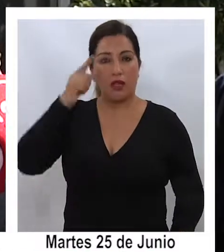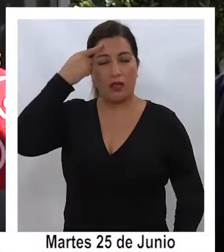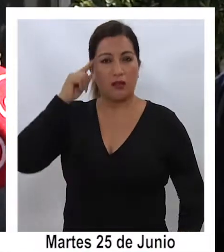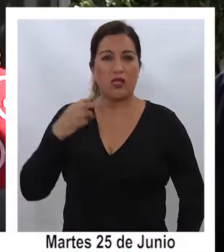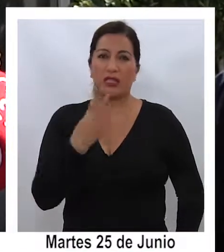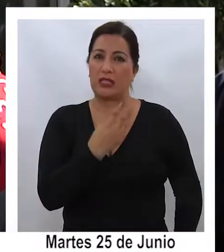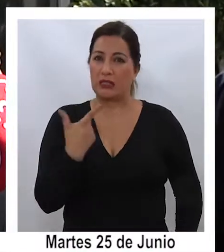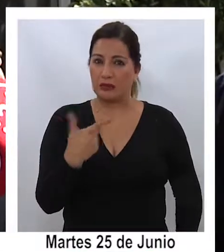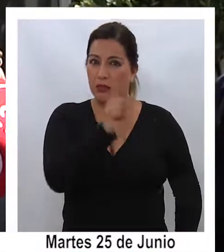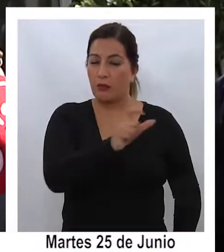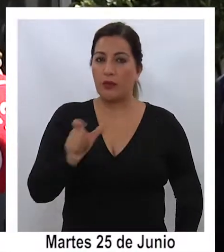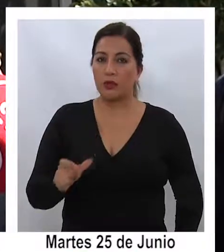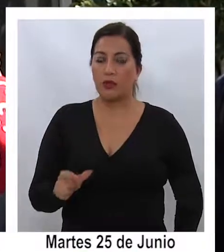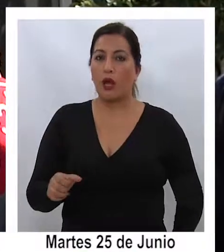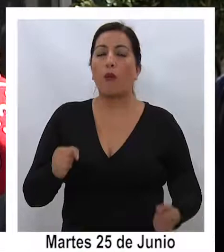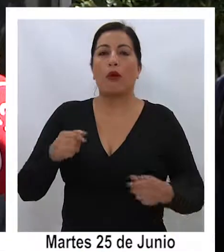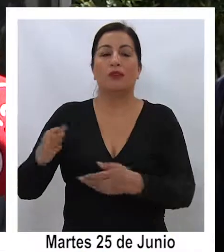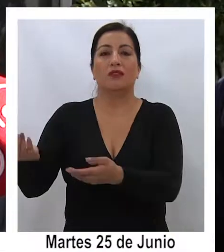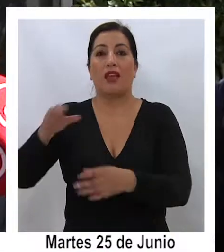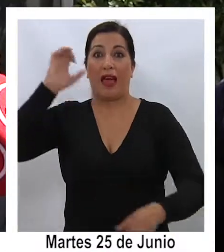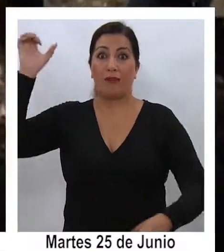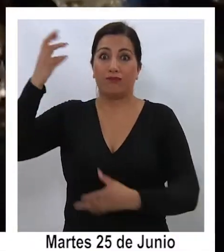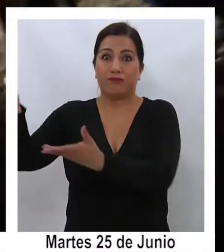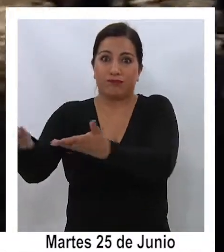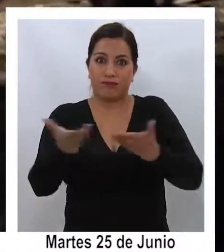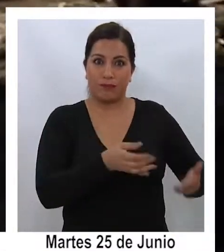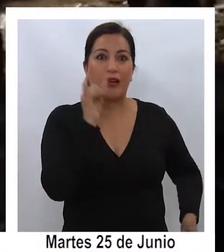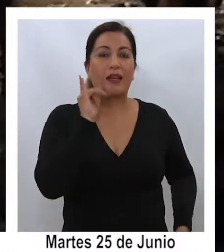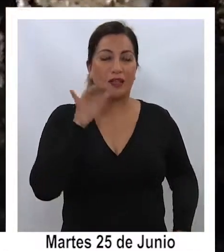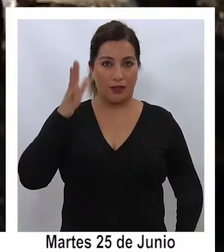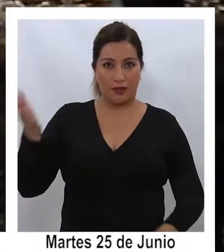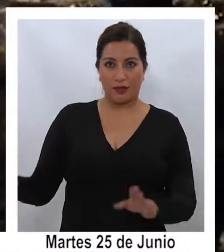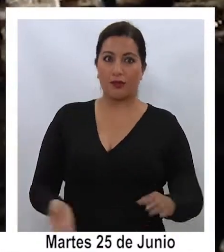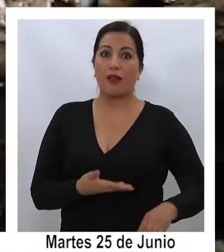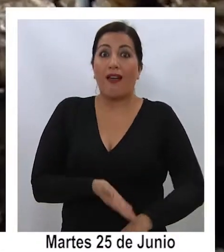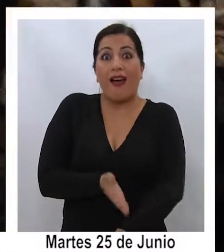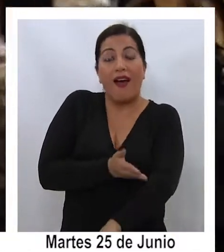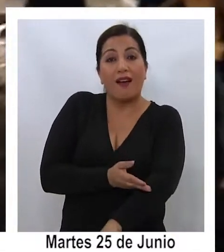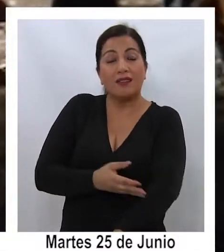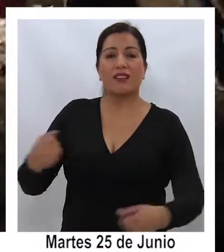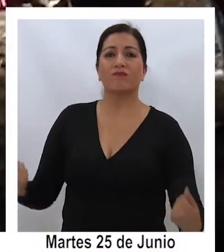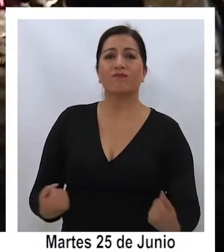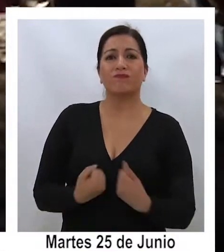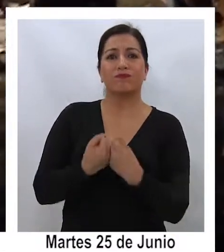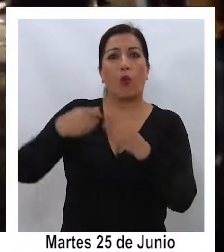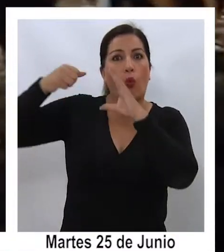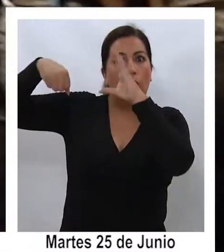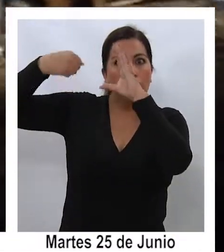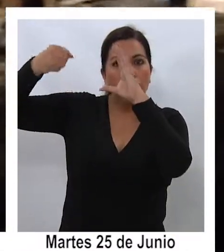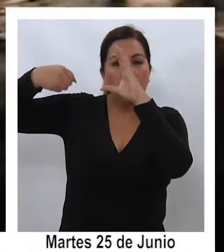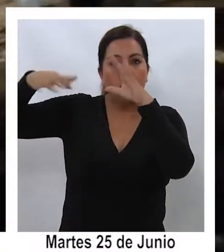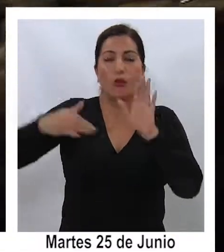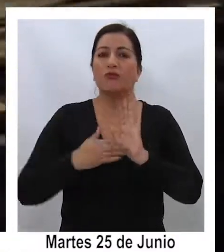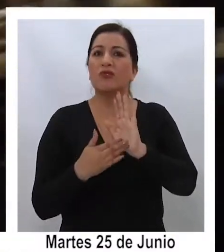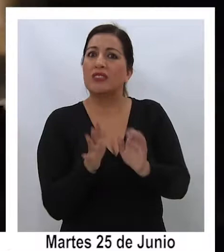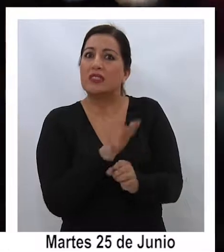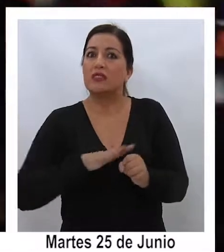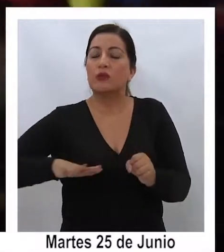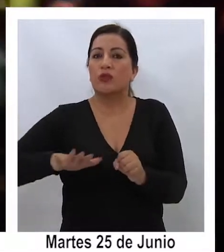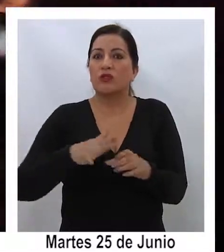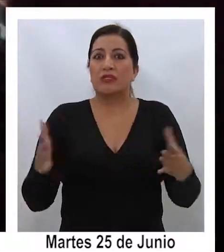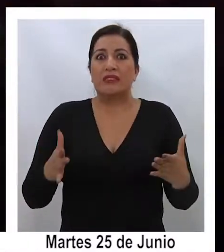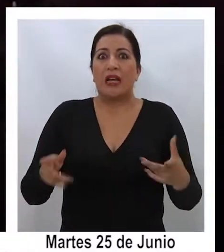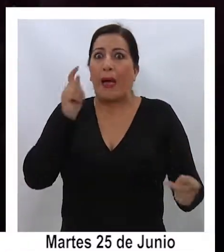son 37 personas que sí pudimos trasladarle a diferentes servicios médicos. Momentos antes del accidente, un video muestra la situación de